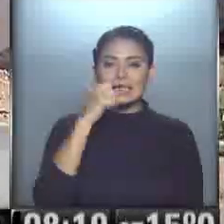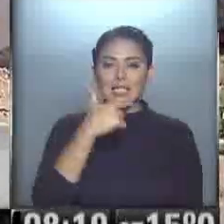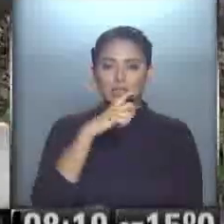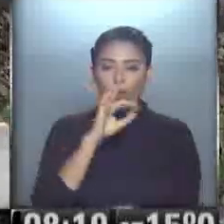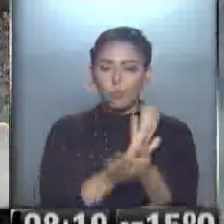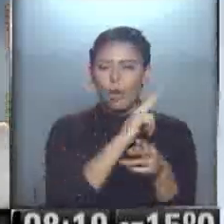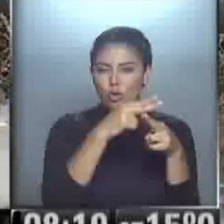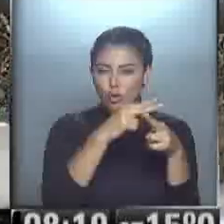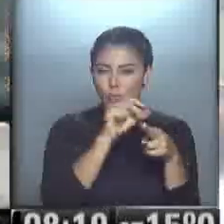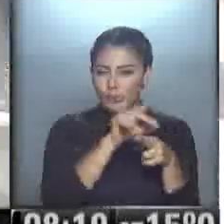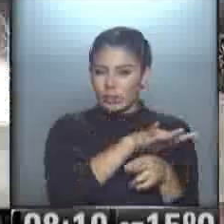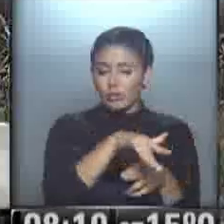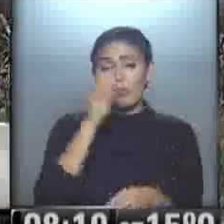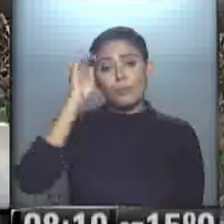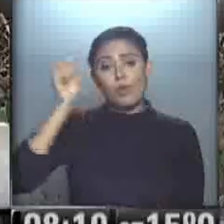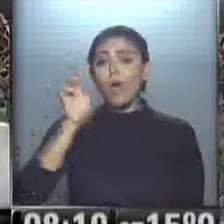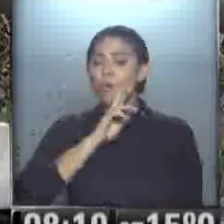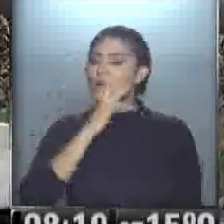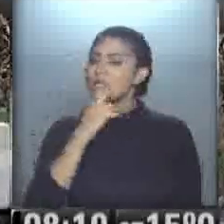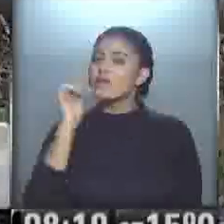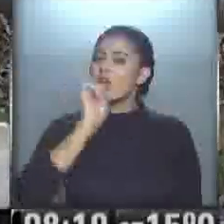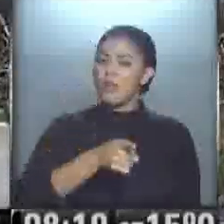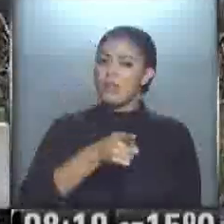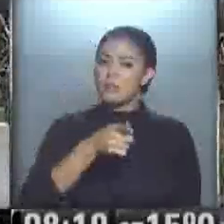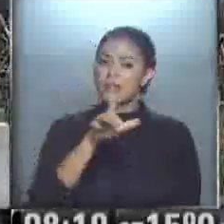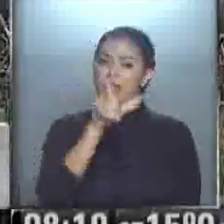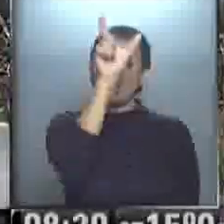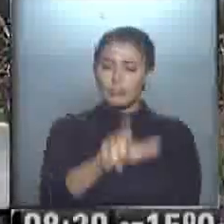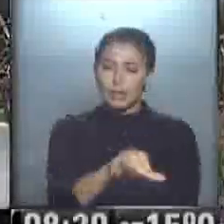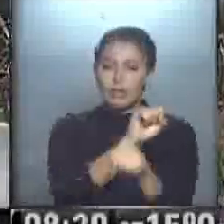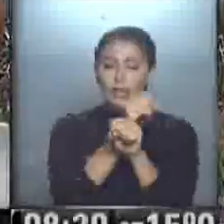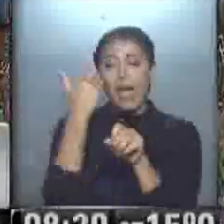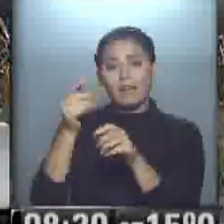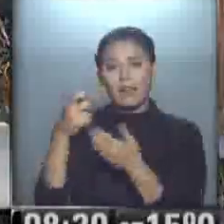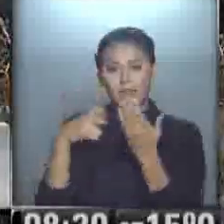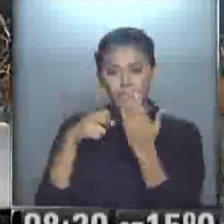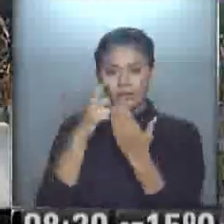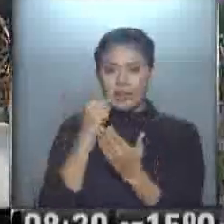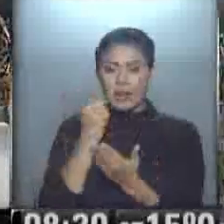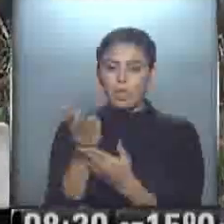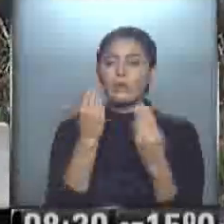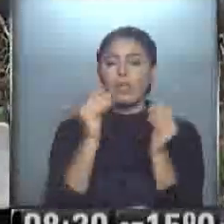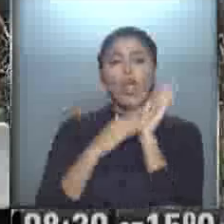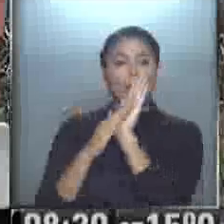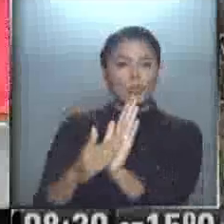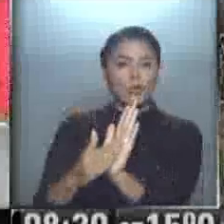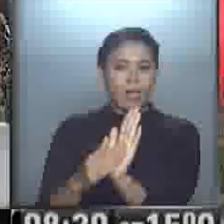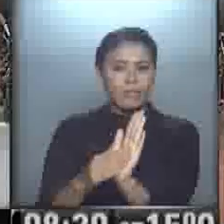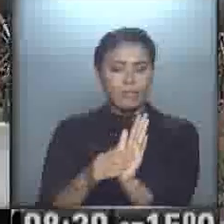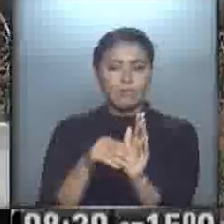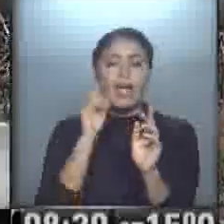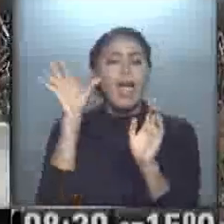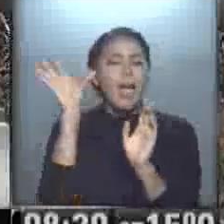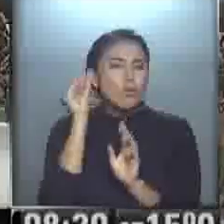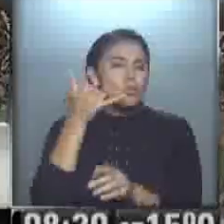jueza Gabriela López iñiguez ordenó la detención a través justamente del pedido de un fiscal ante las pruebas presentadas en la causa incluidas